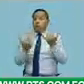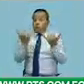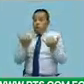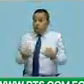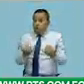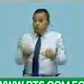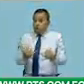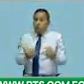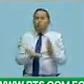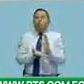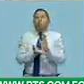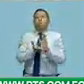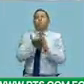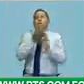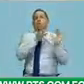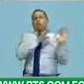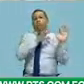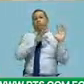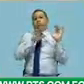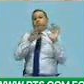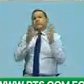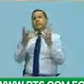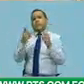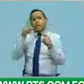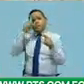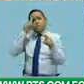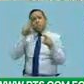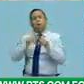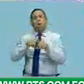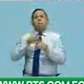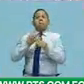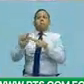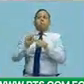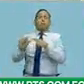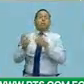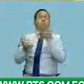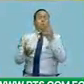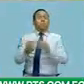debido a los cortes del servicio, informó Jorge Salazar.